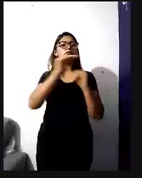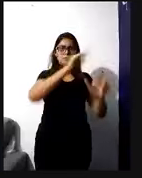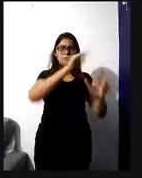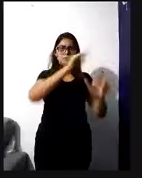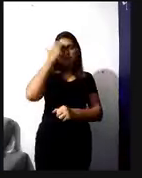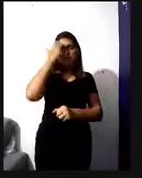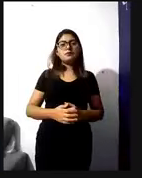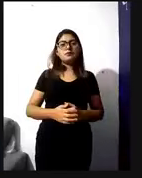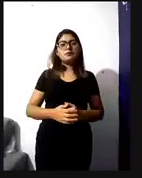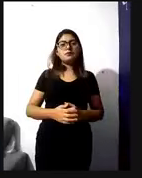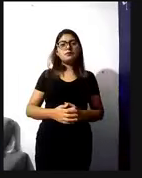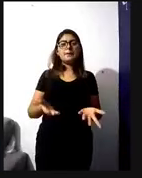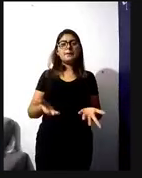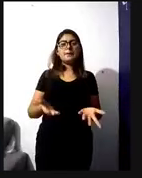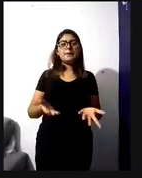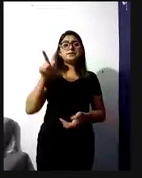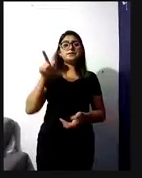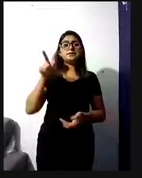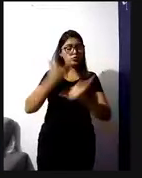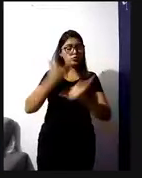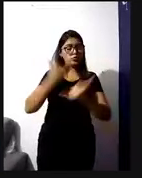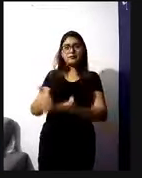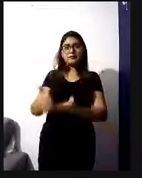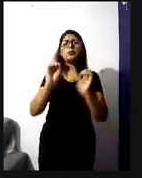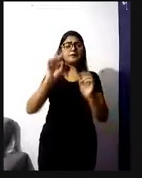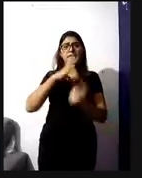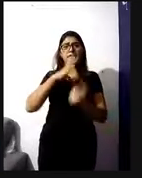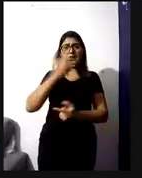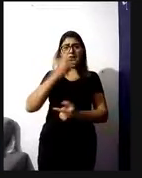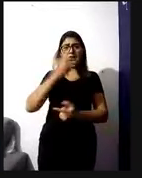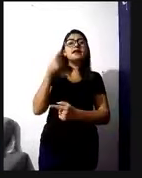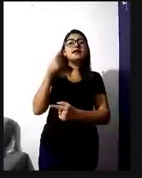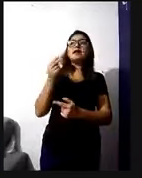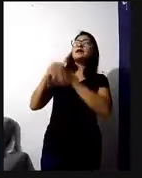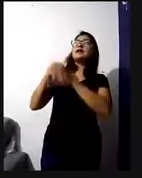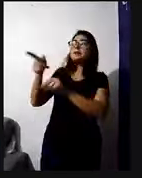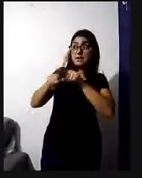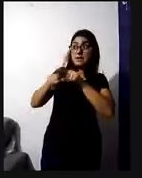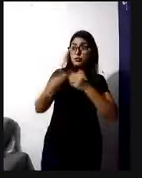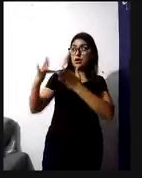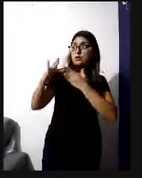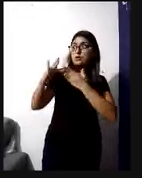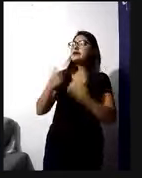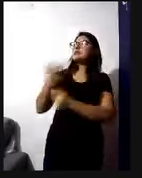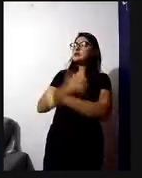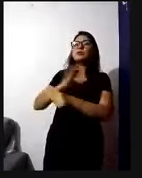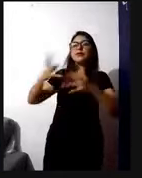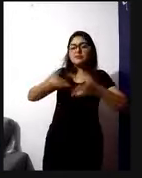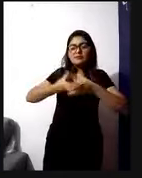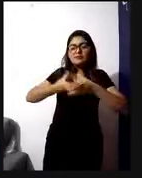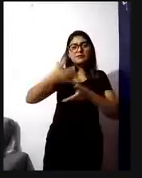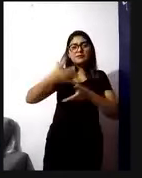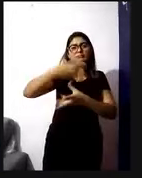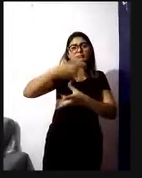está solito, que tiene compañeros y que pueden crear una comunidad bien interesante, ¿eh?